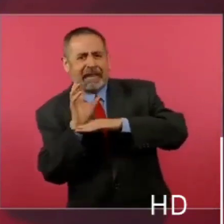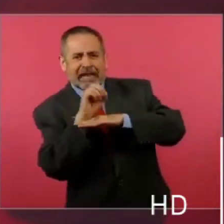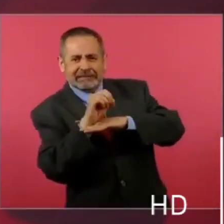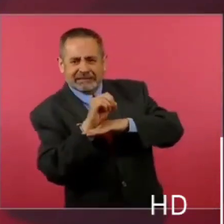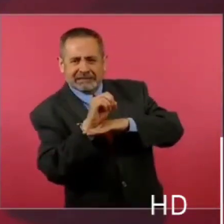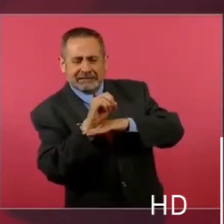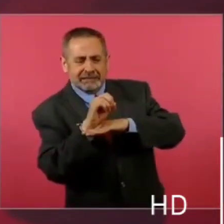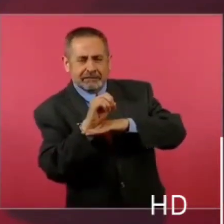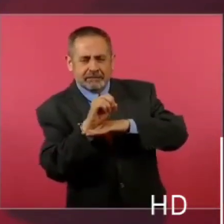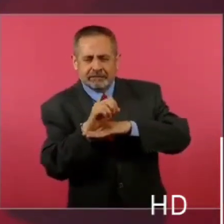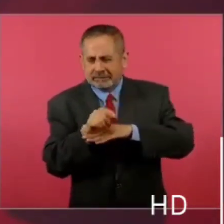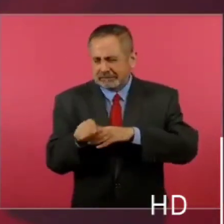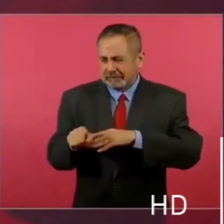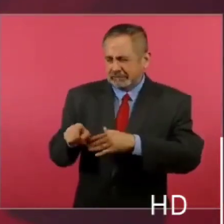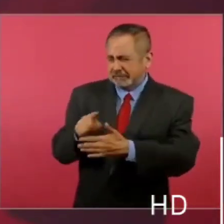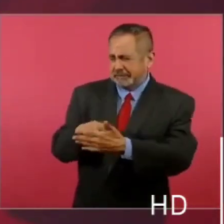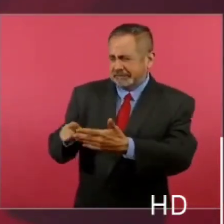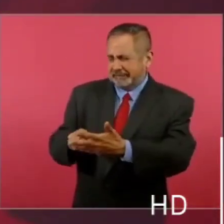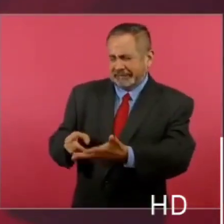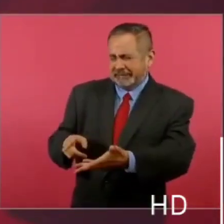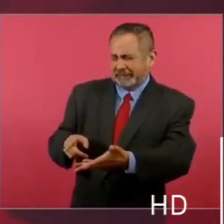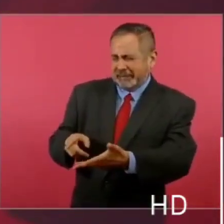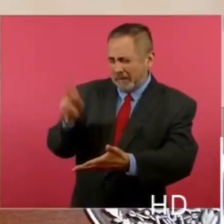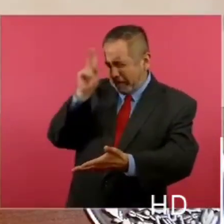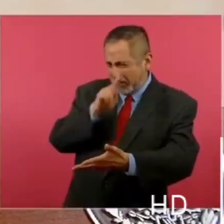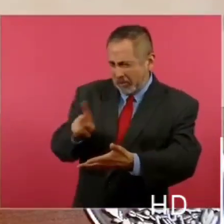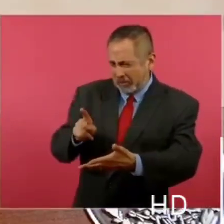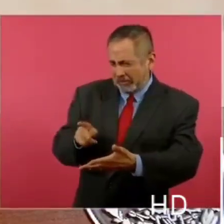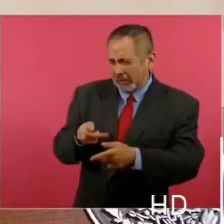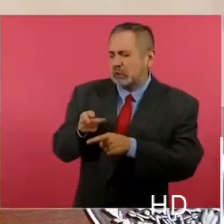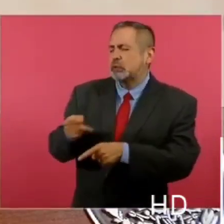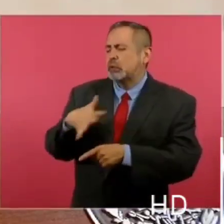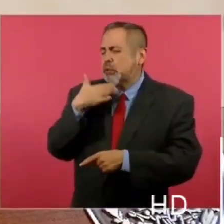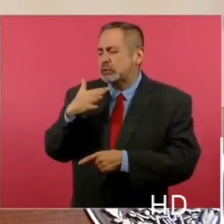Así era antes y así quieren que siga siendo.